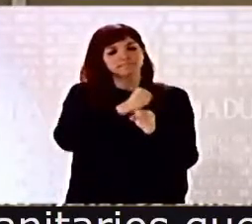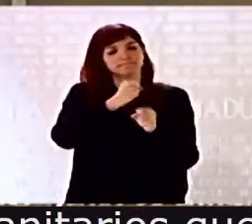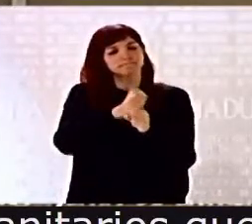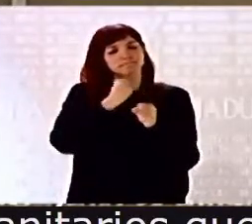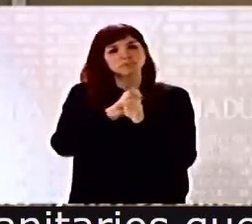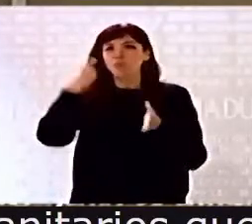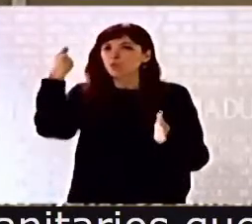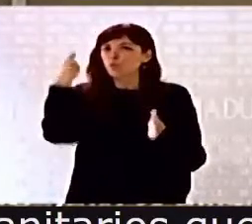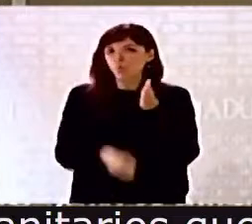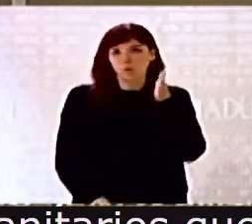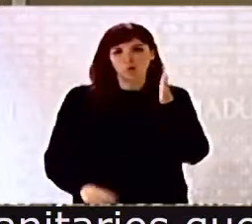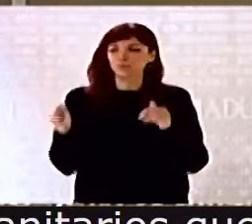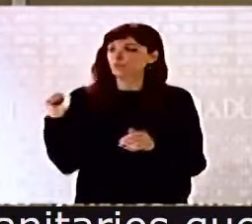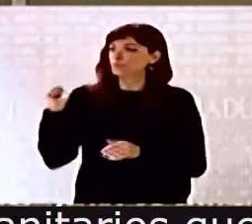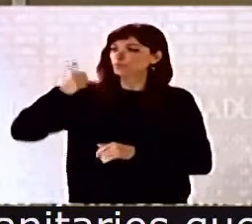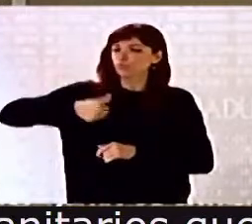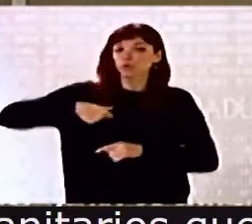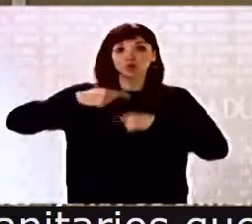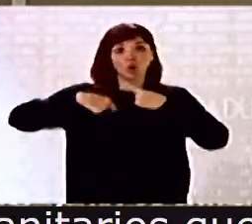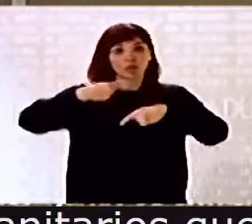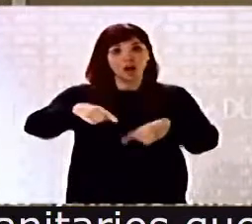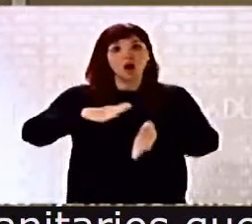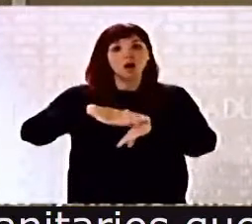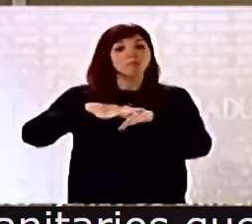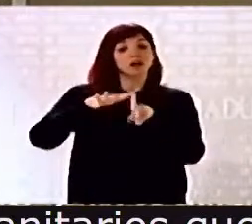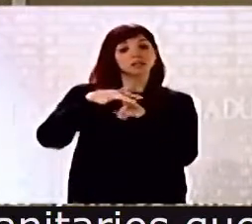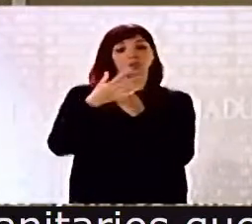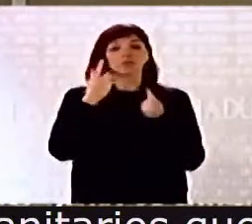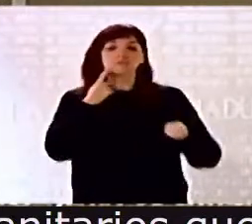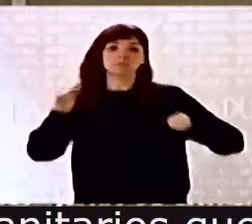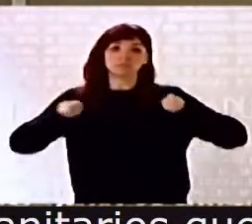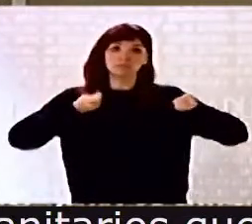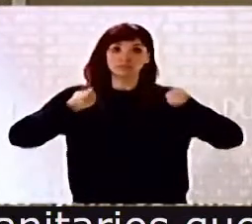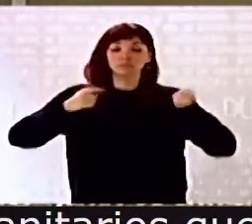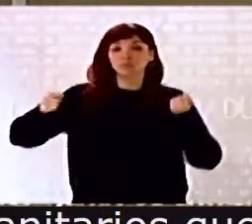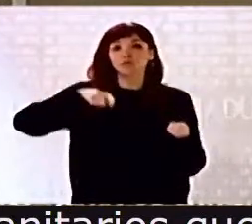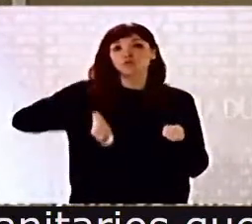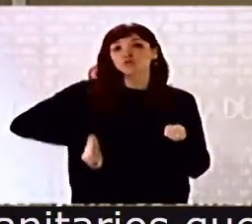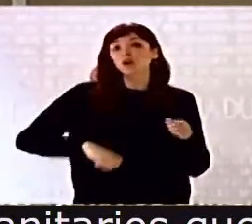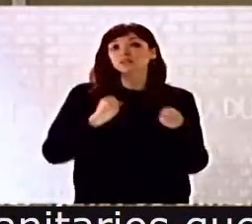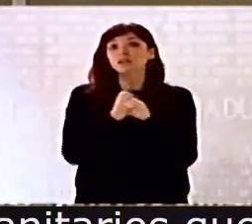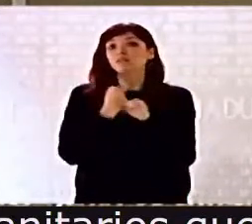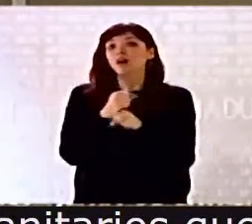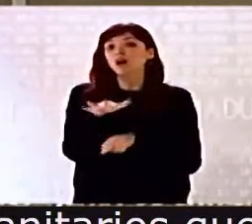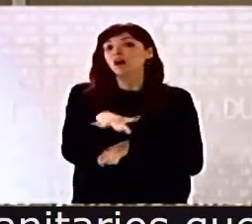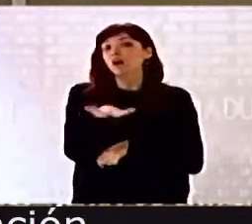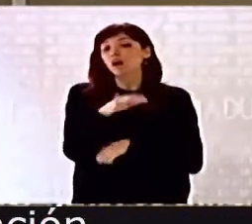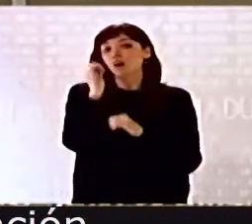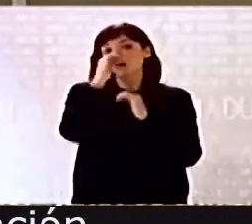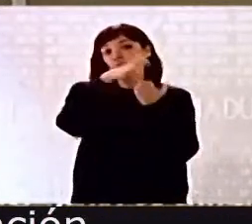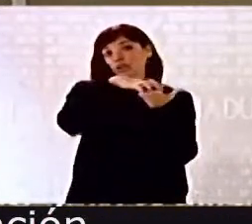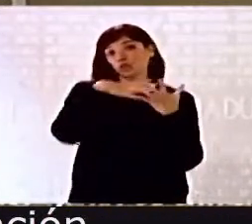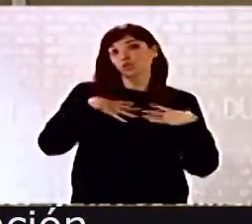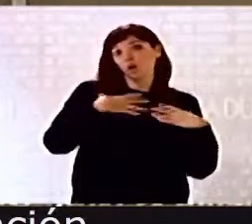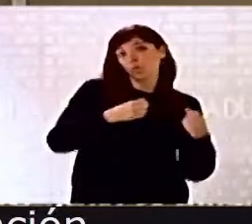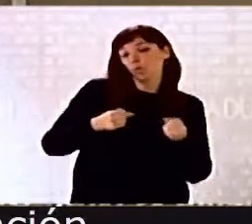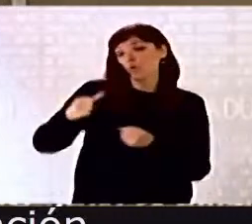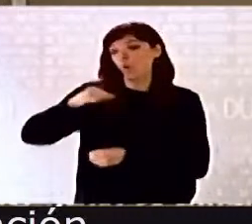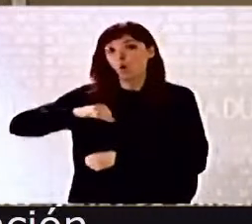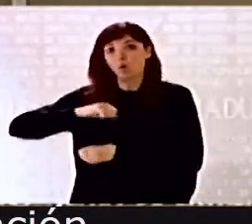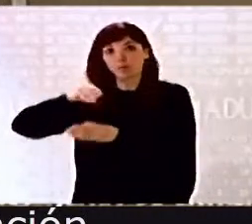día por controlar esta situación, sanitarios que trabajan en el ámbito de la atención primaria, en el ámbito de los